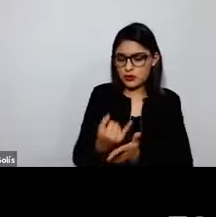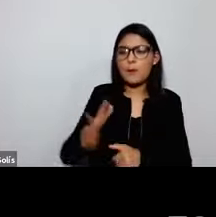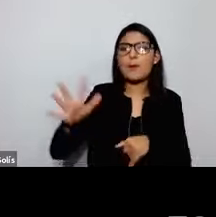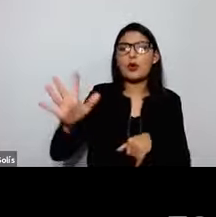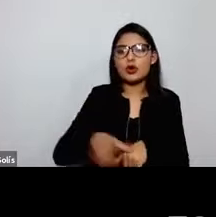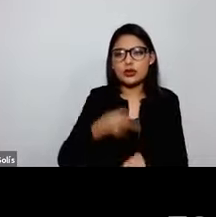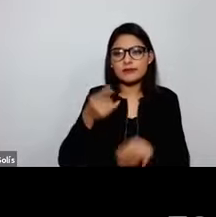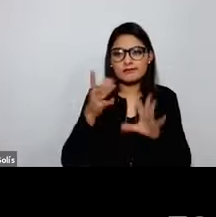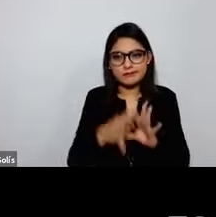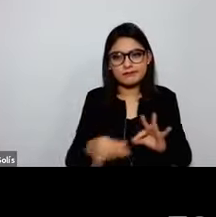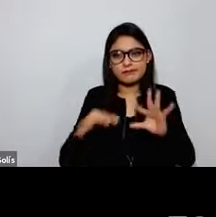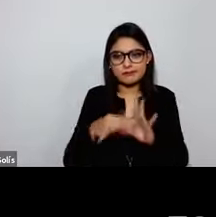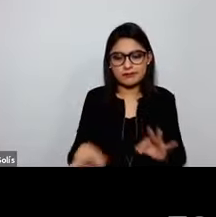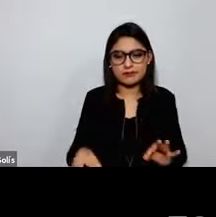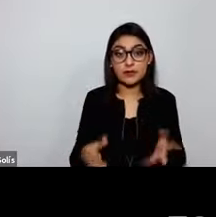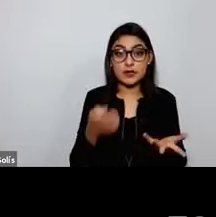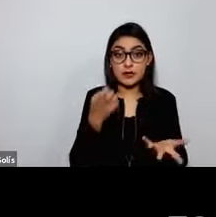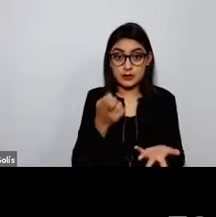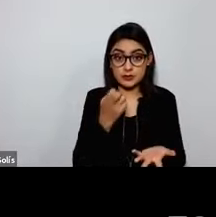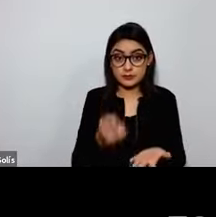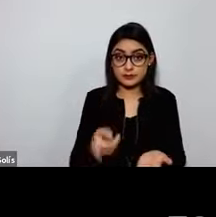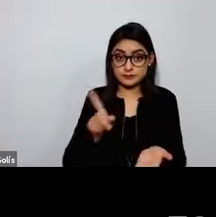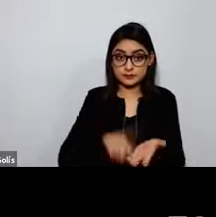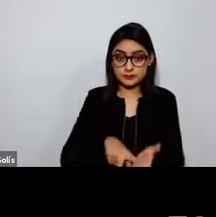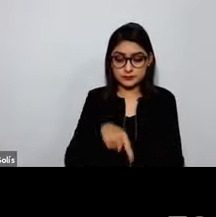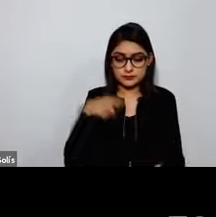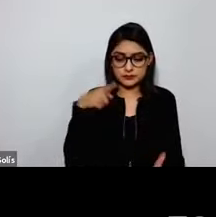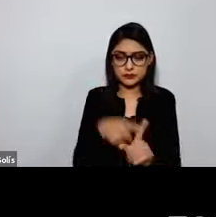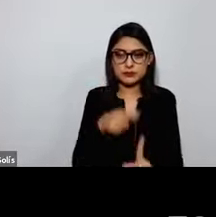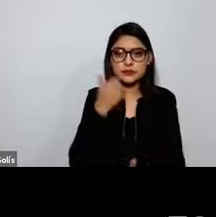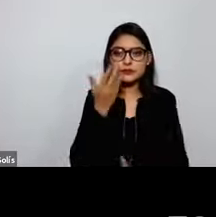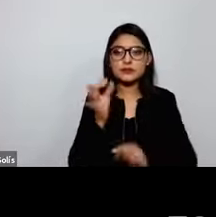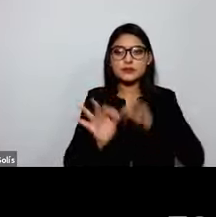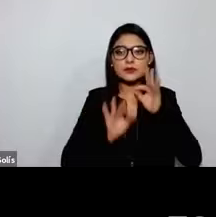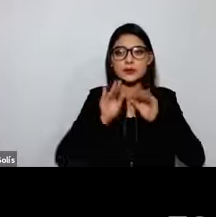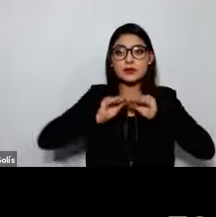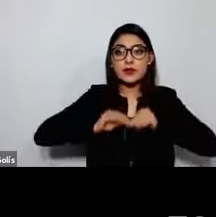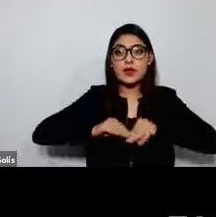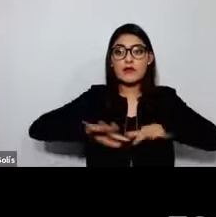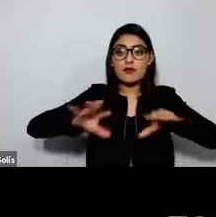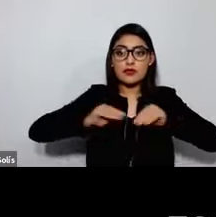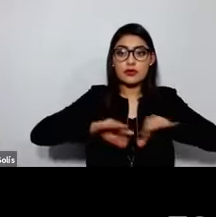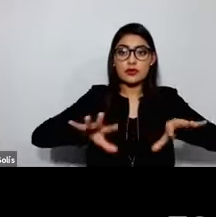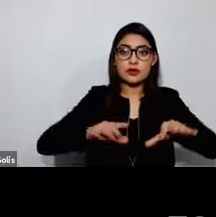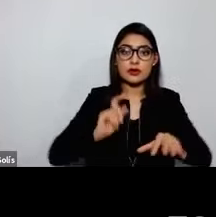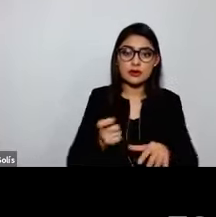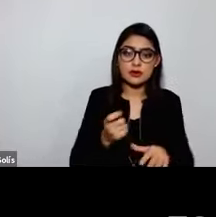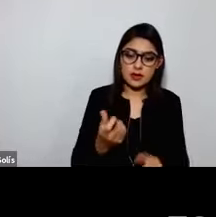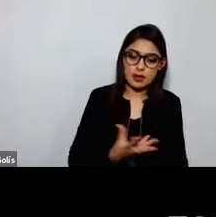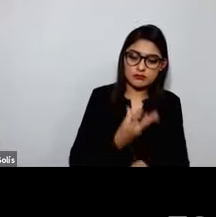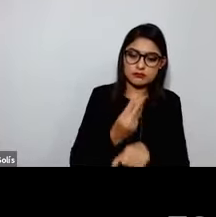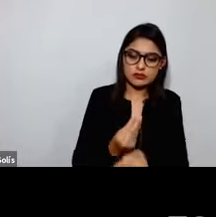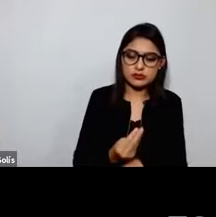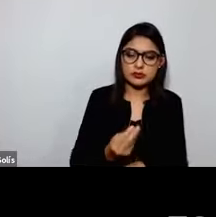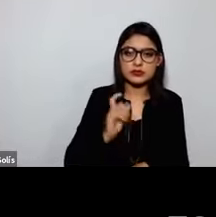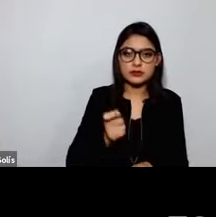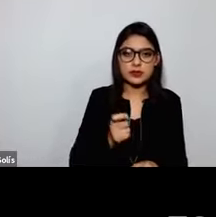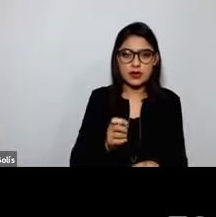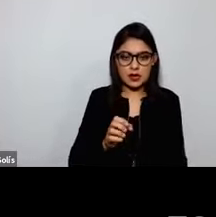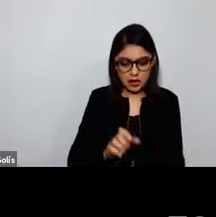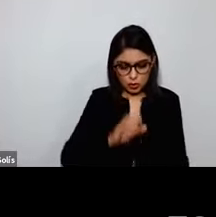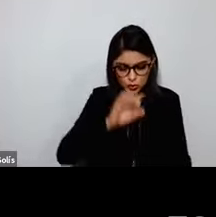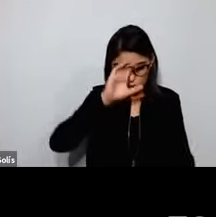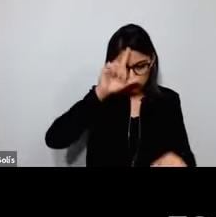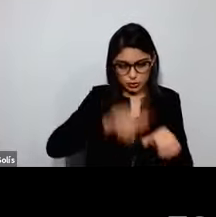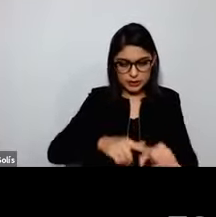hacen ejercicios como estos, donde se busca difundir, donde se busca abonar en la construcción de la cultura de la legalidad y del